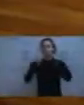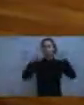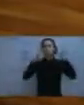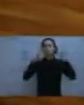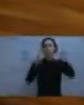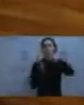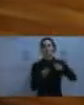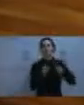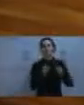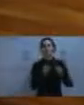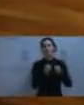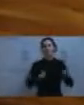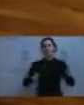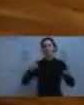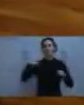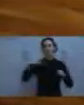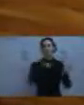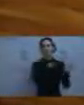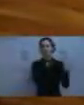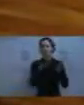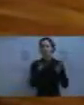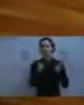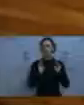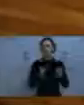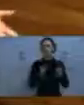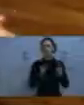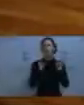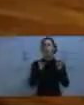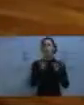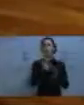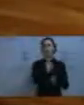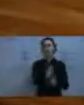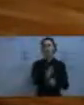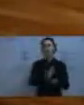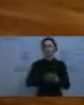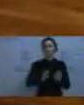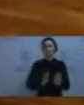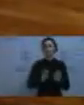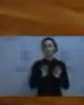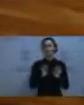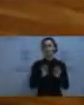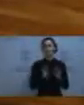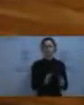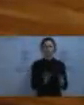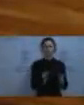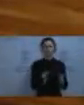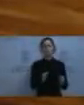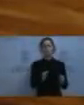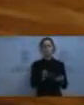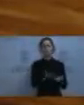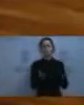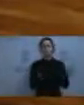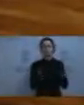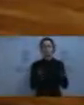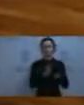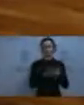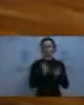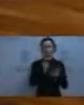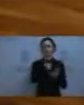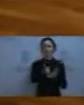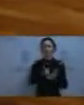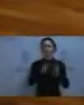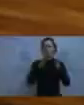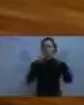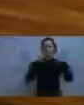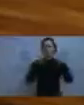depende de la Consejería de Presidencia, el Consejo de Administración está representado por los representantes que sus señorías ponen en ese Consejo de Administración.